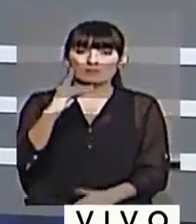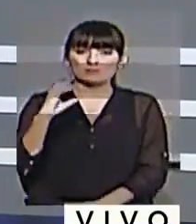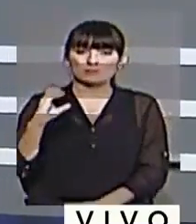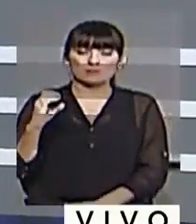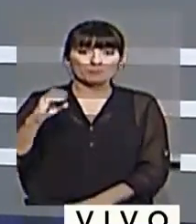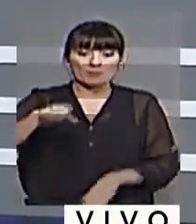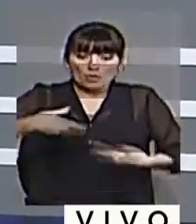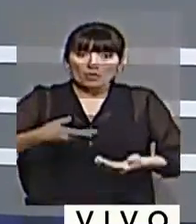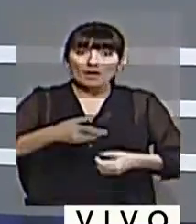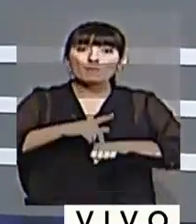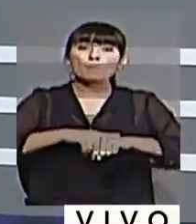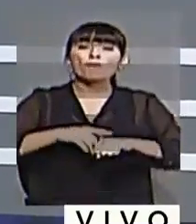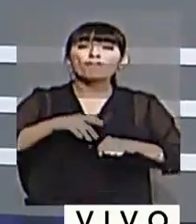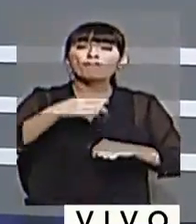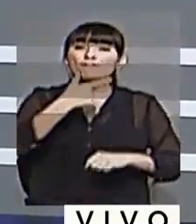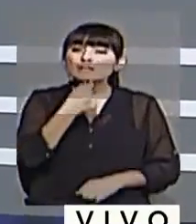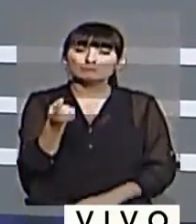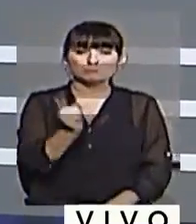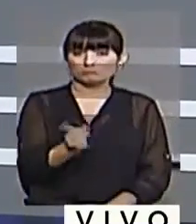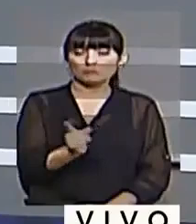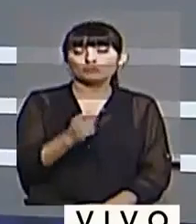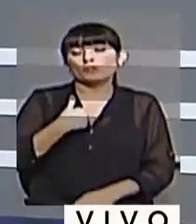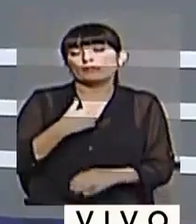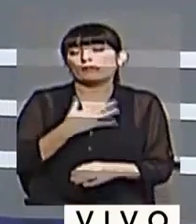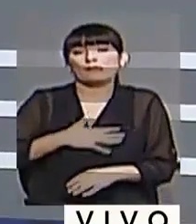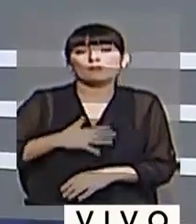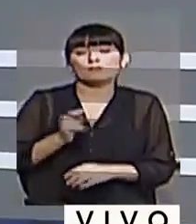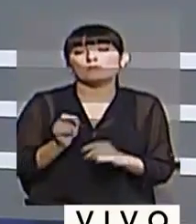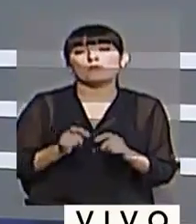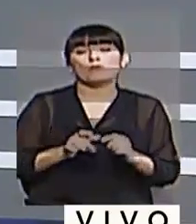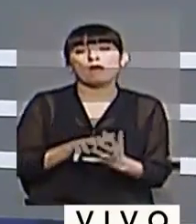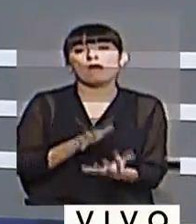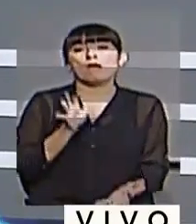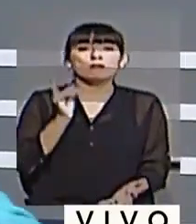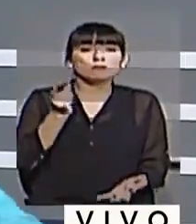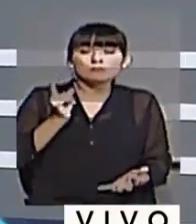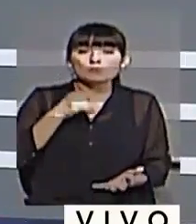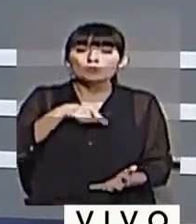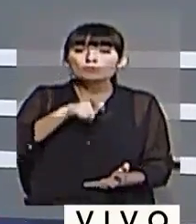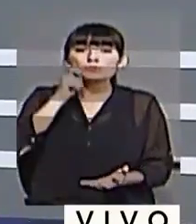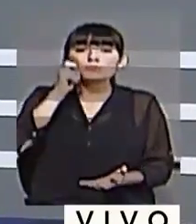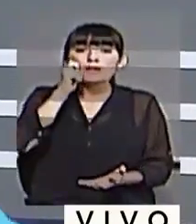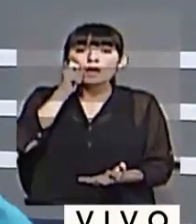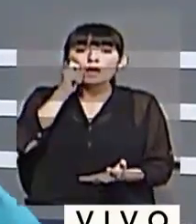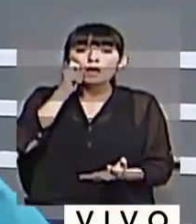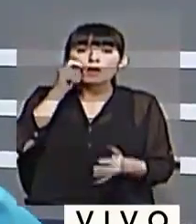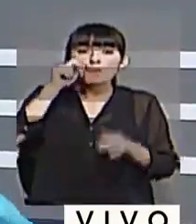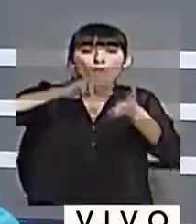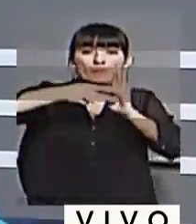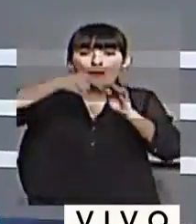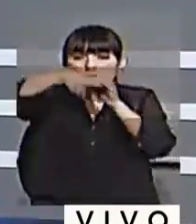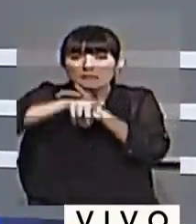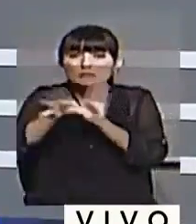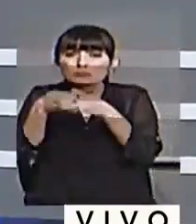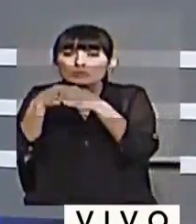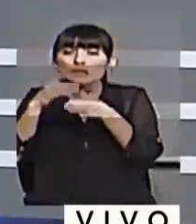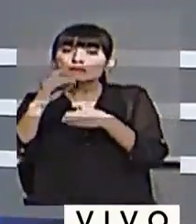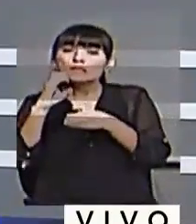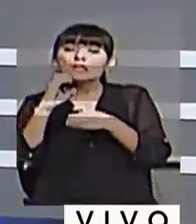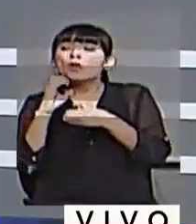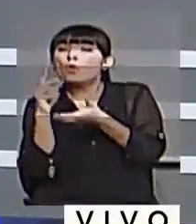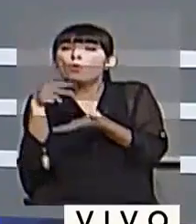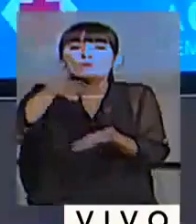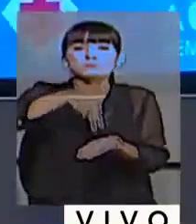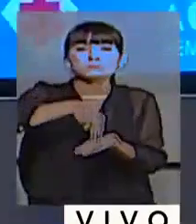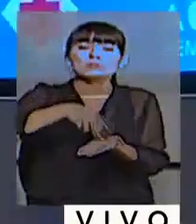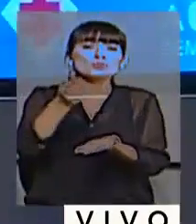momento fácil, yo no quiero desdramatizarlo, pero esto no es ni sobre conflictos internos, ni sobre el posicionamiento de la DC, ni siquiera